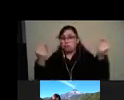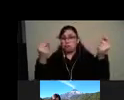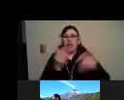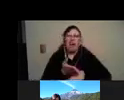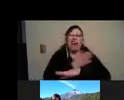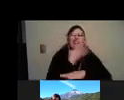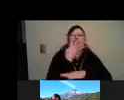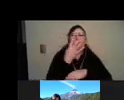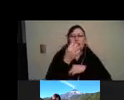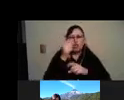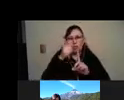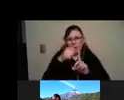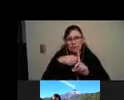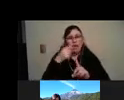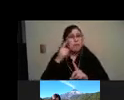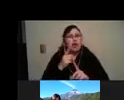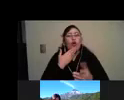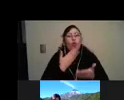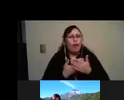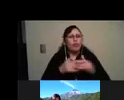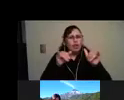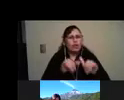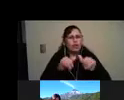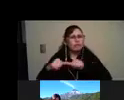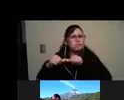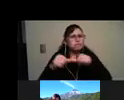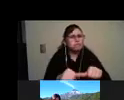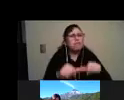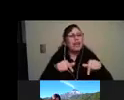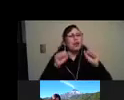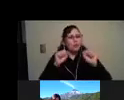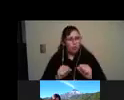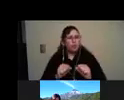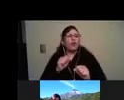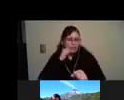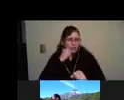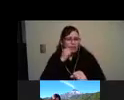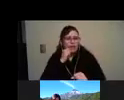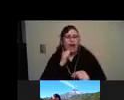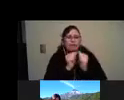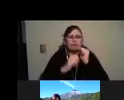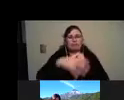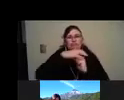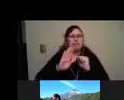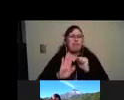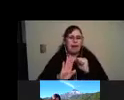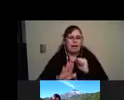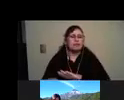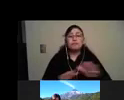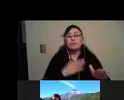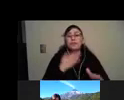vida, pero que se tienden a permanecer mucho más. Uno puede inferir una parálisis cerebral, ¿ya? Dificultad o retraso para